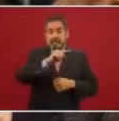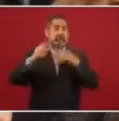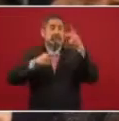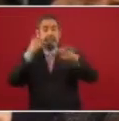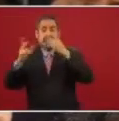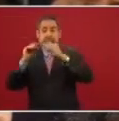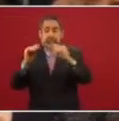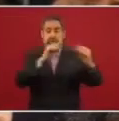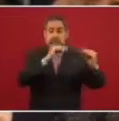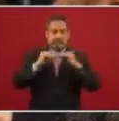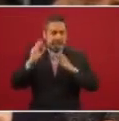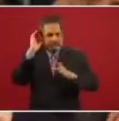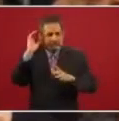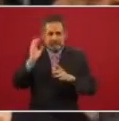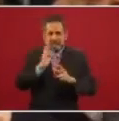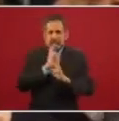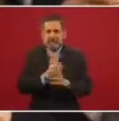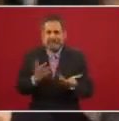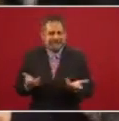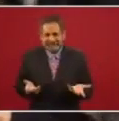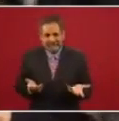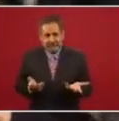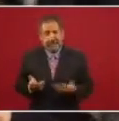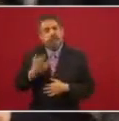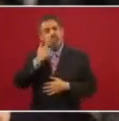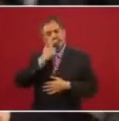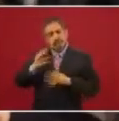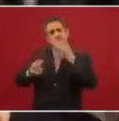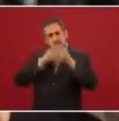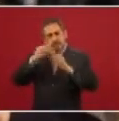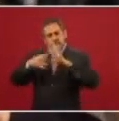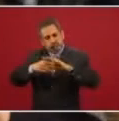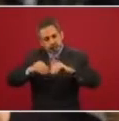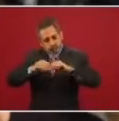día que hacer no es menester de verdad hacer una campaña